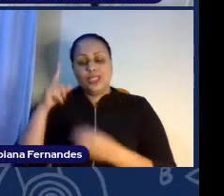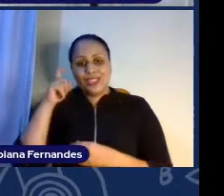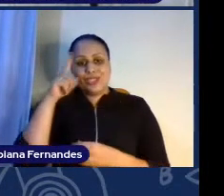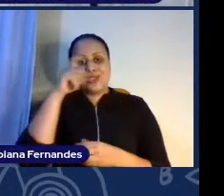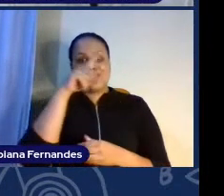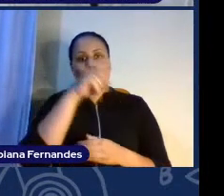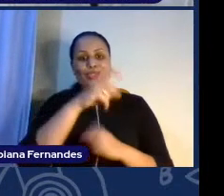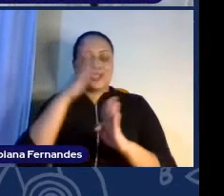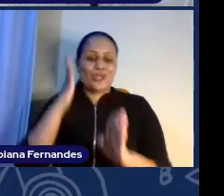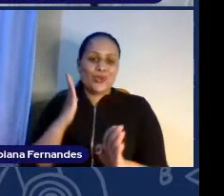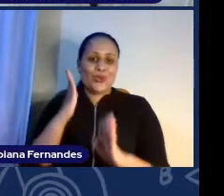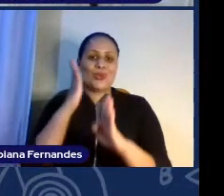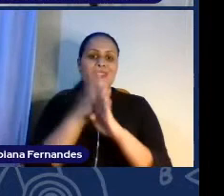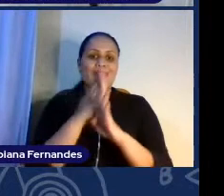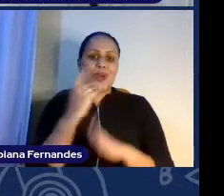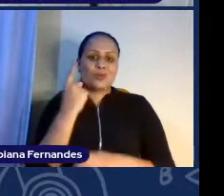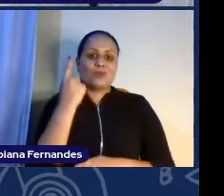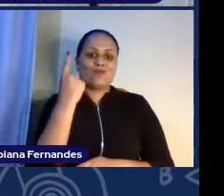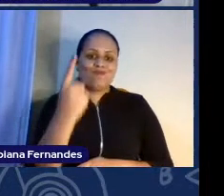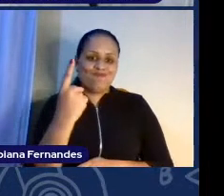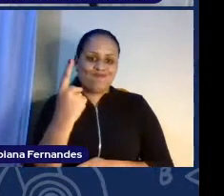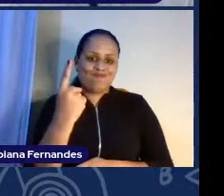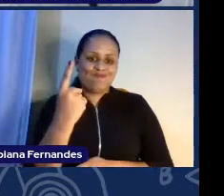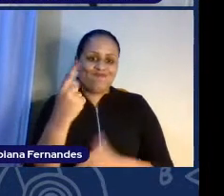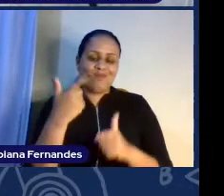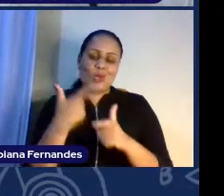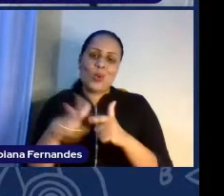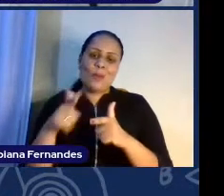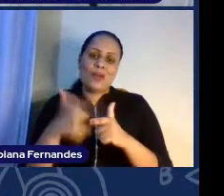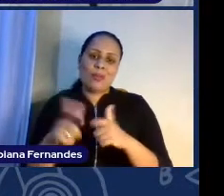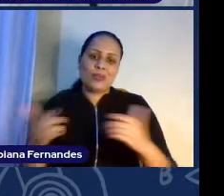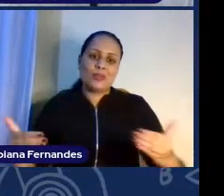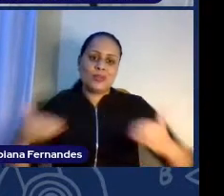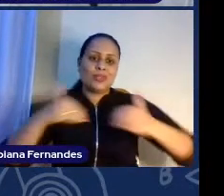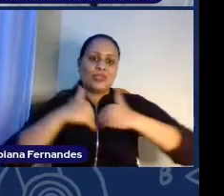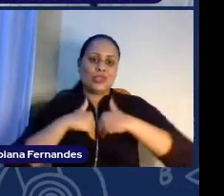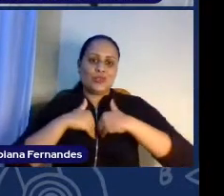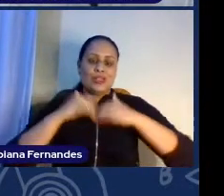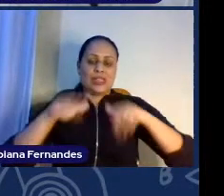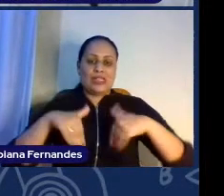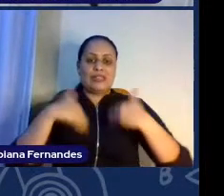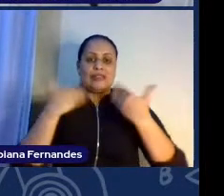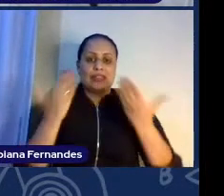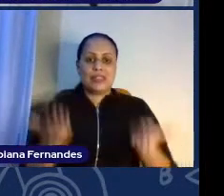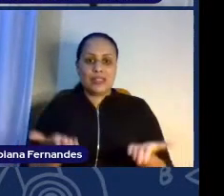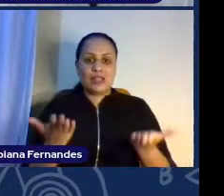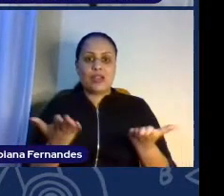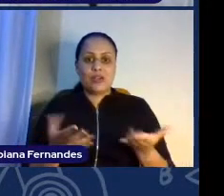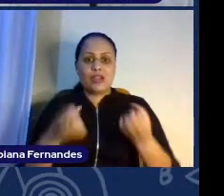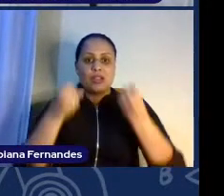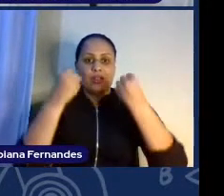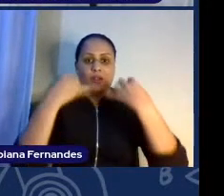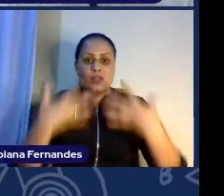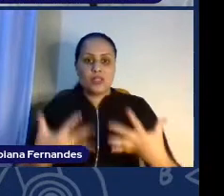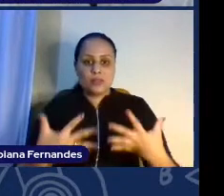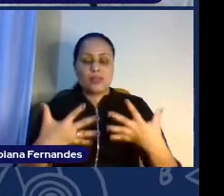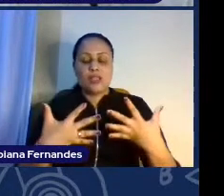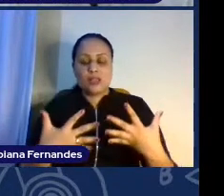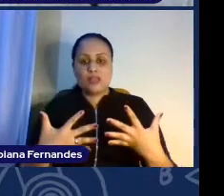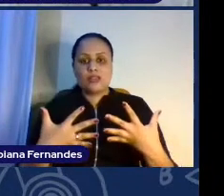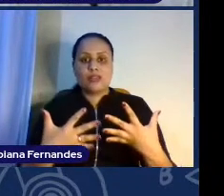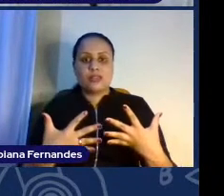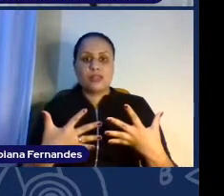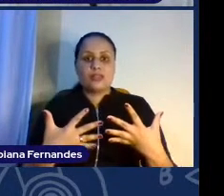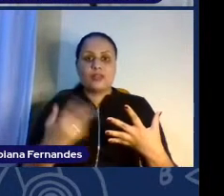un fenotipo del autismo. Por eso ahora se habla en plural, se utiliza